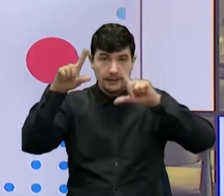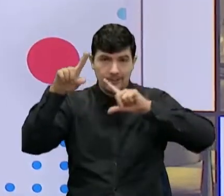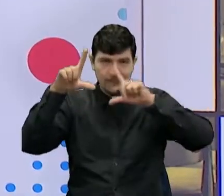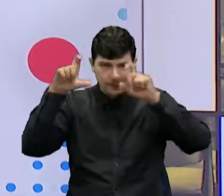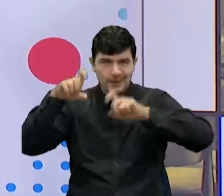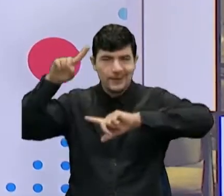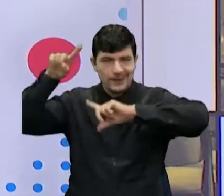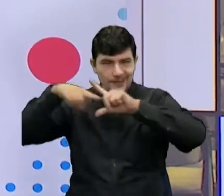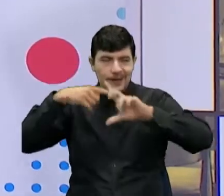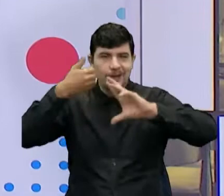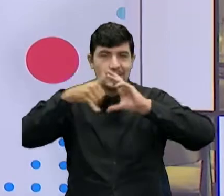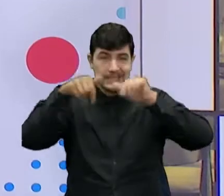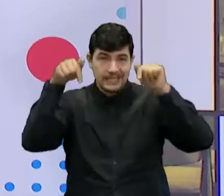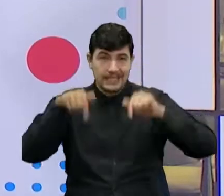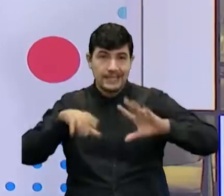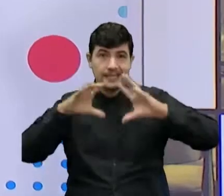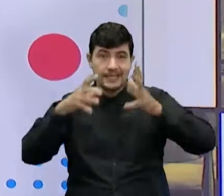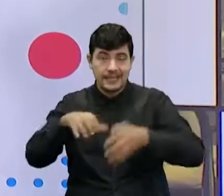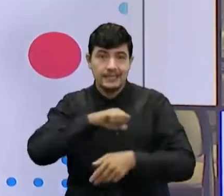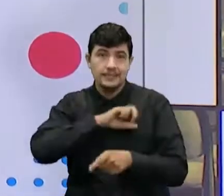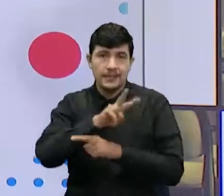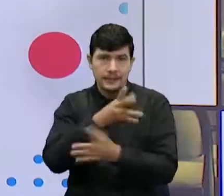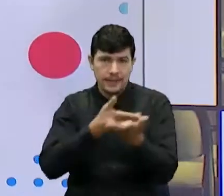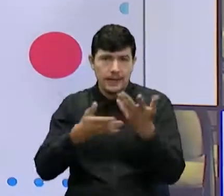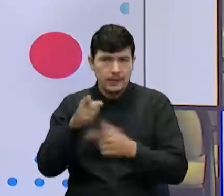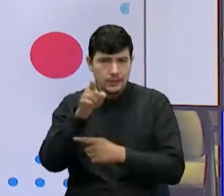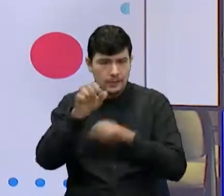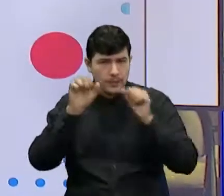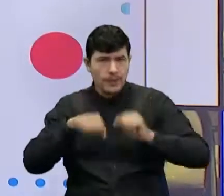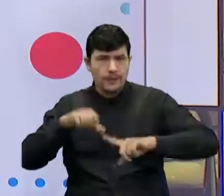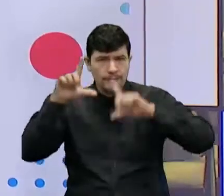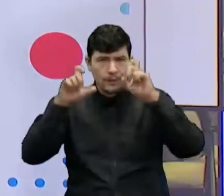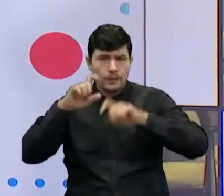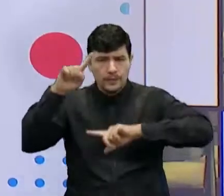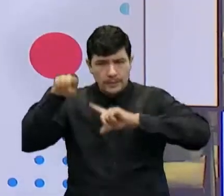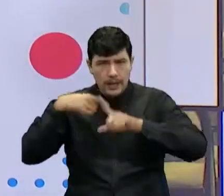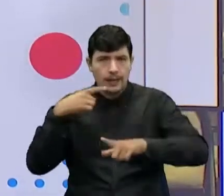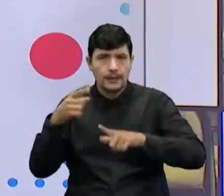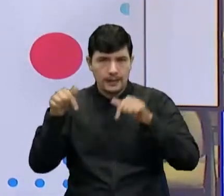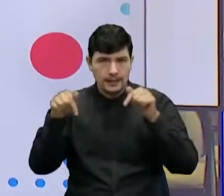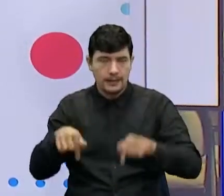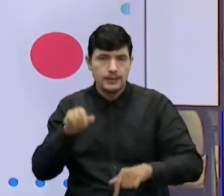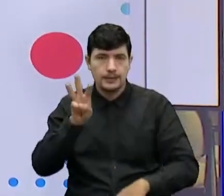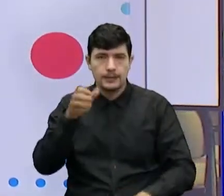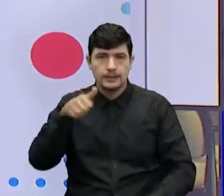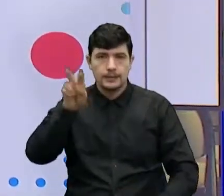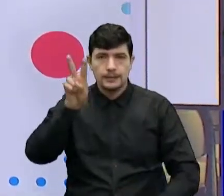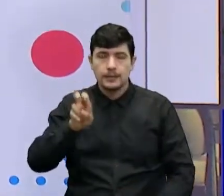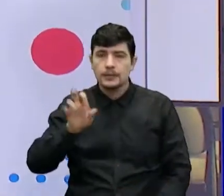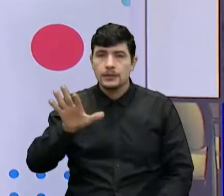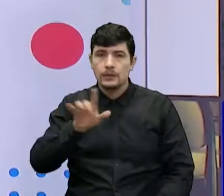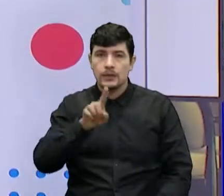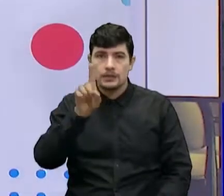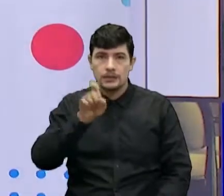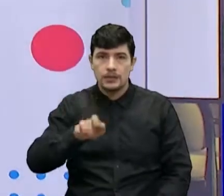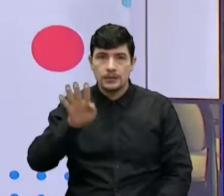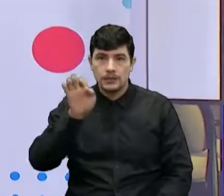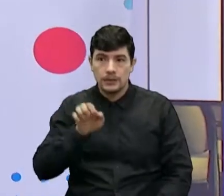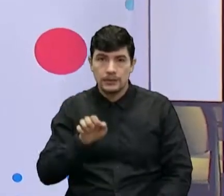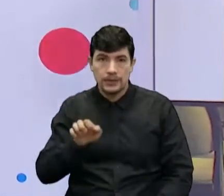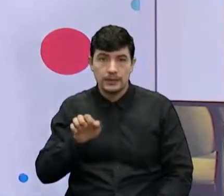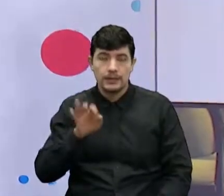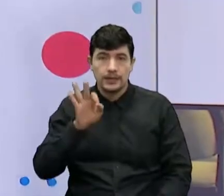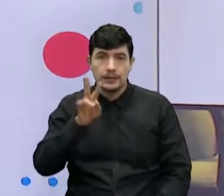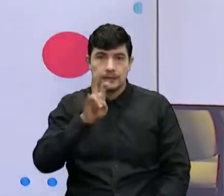-370 Esa es nuestra línea de WhatsApp Para que usted se tome un selfie Y la envíe con su parche de amigos En la clase de ciencias naturales Y continuemos